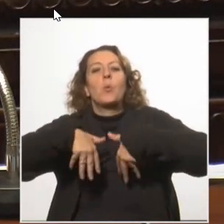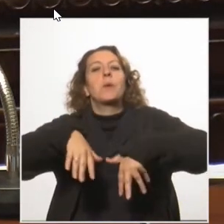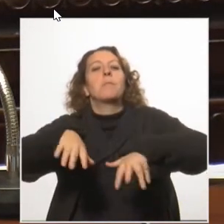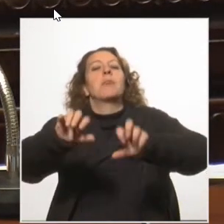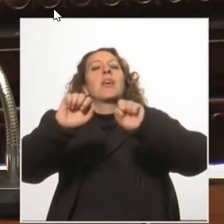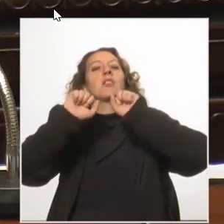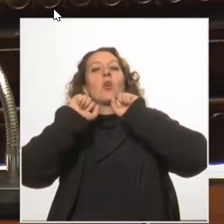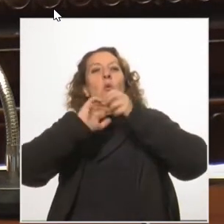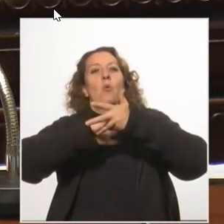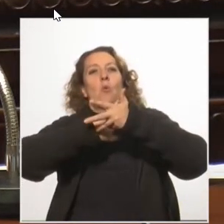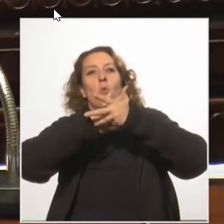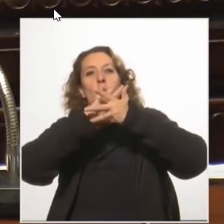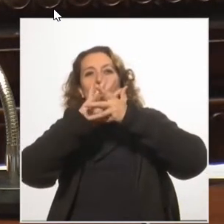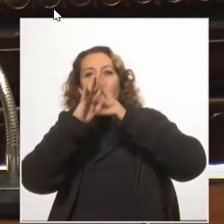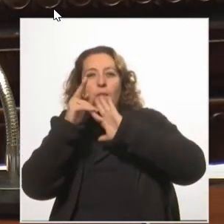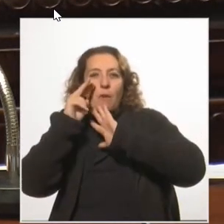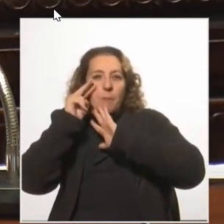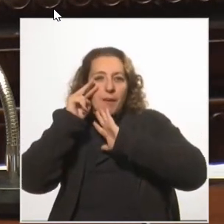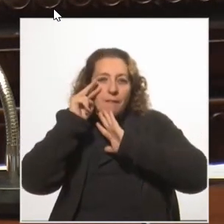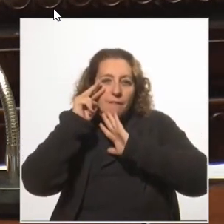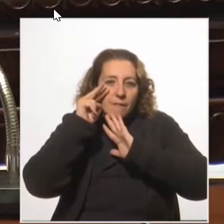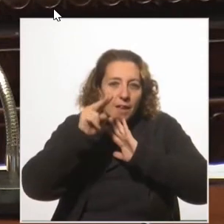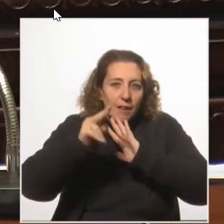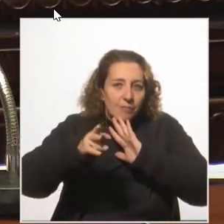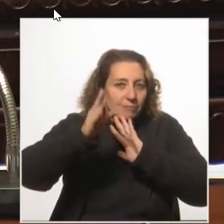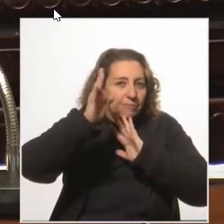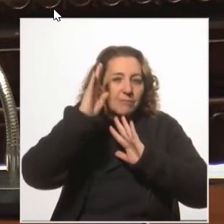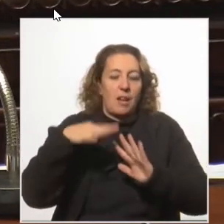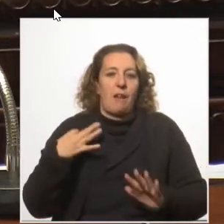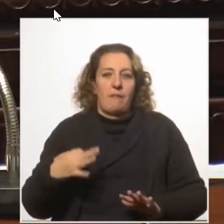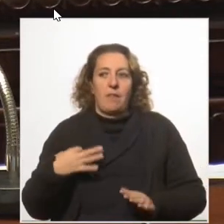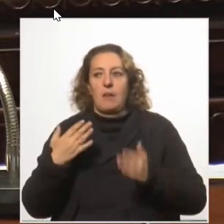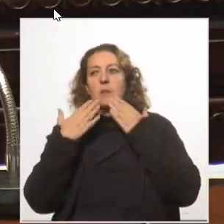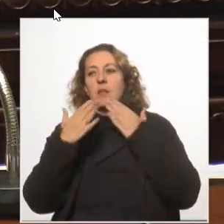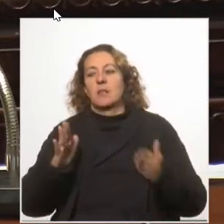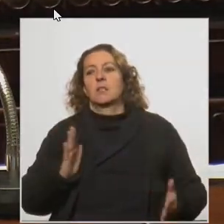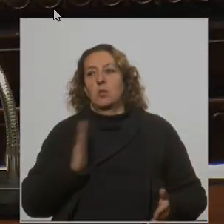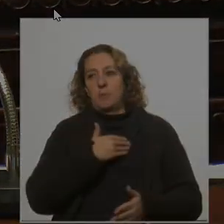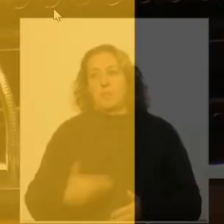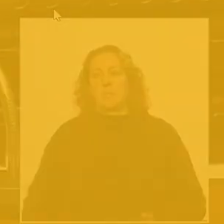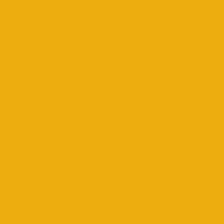de un horizonte inmenso que es la vida. Muchas gracias, señor presidente.